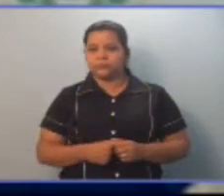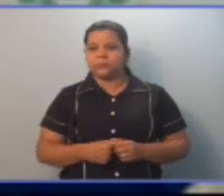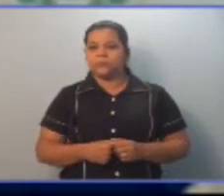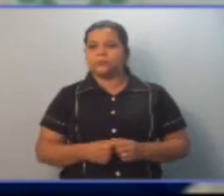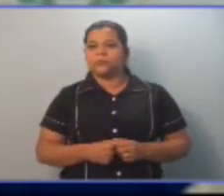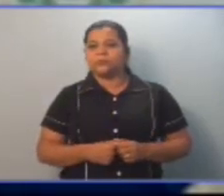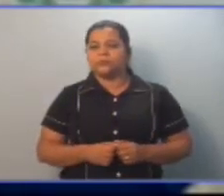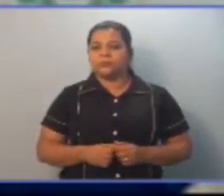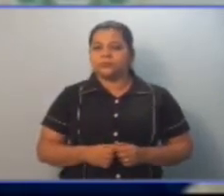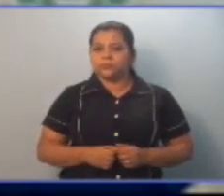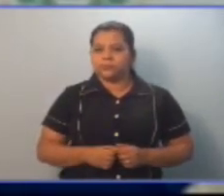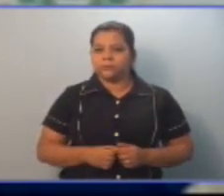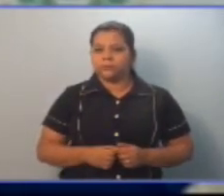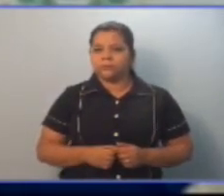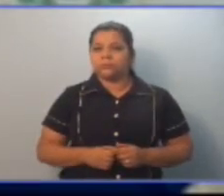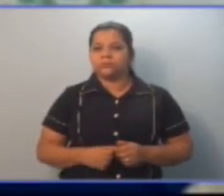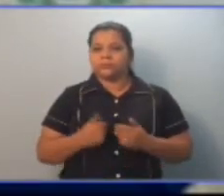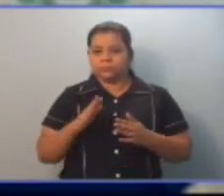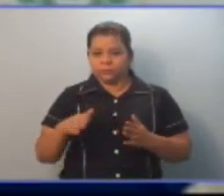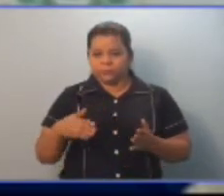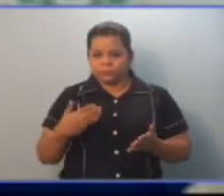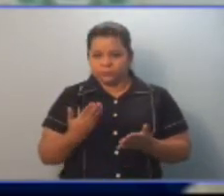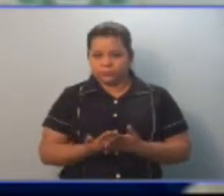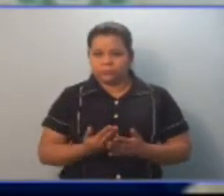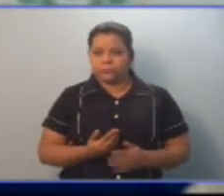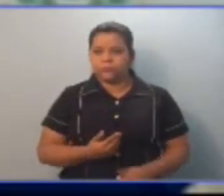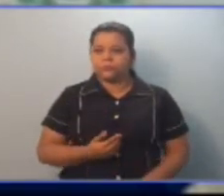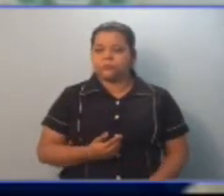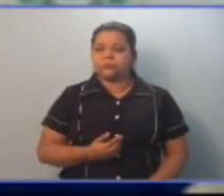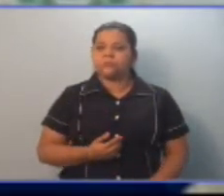Y yo creo que a la medida que los